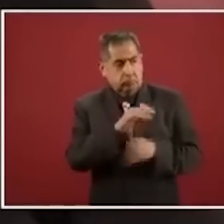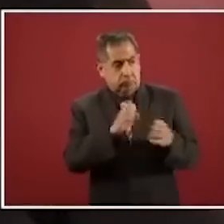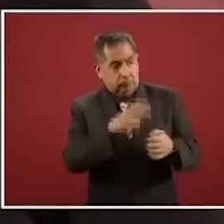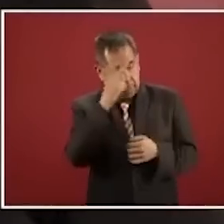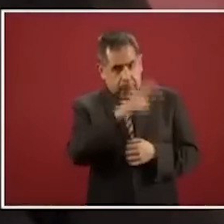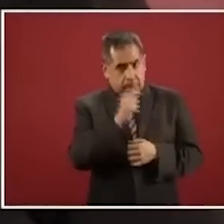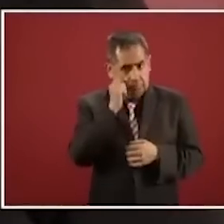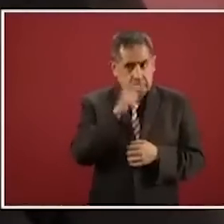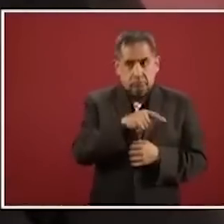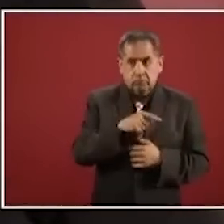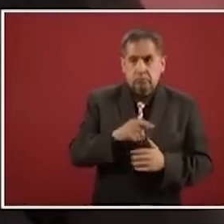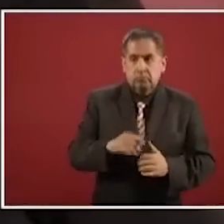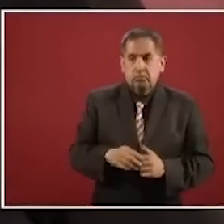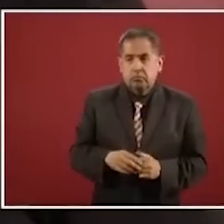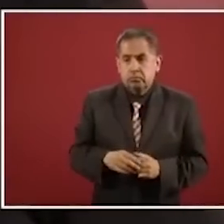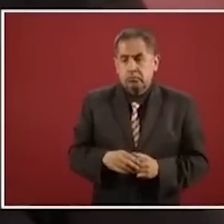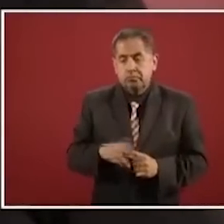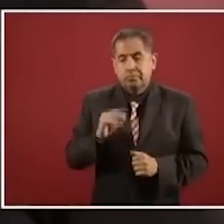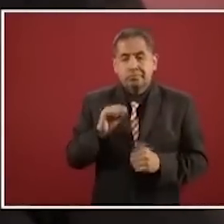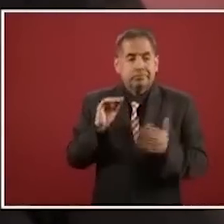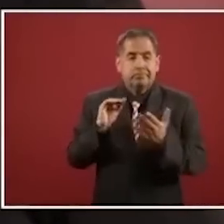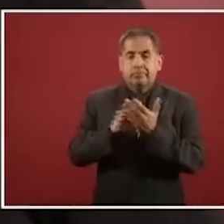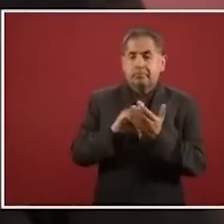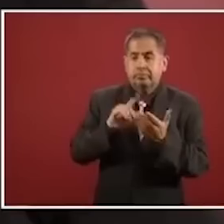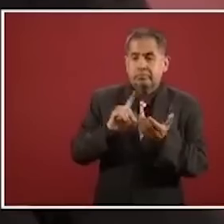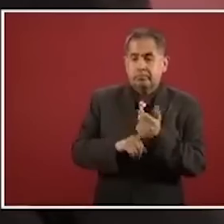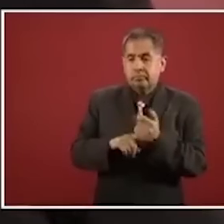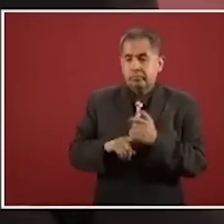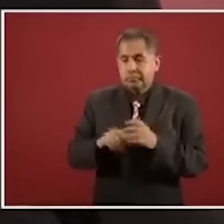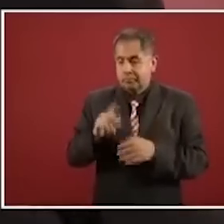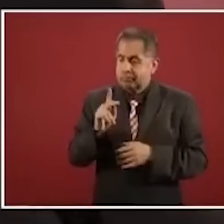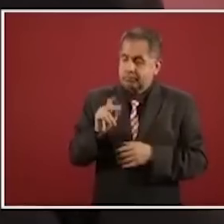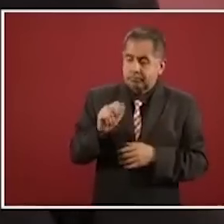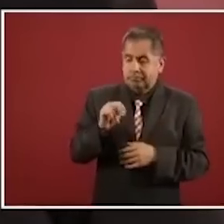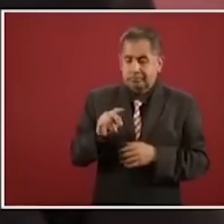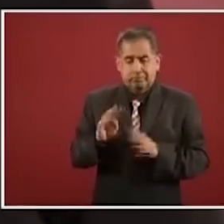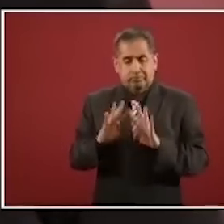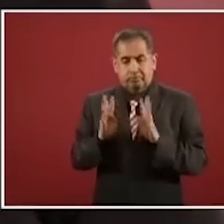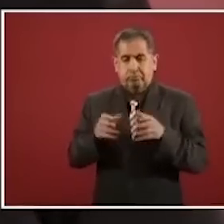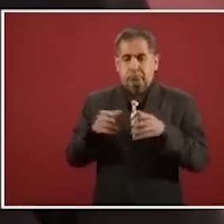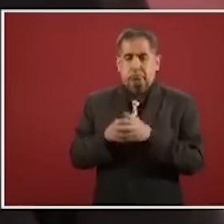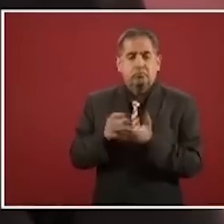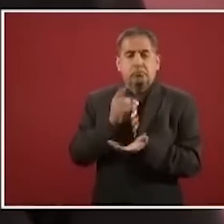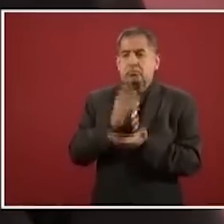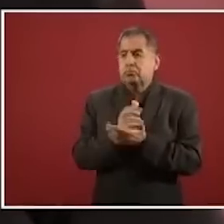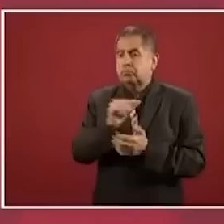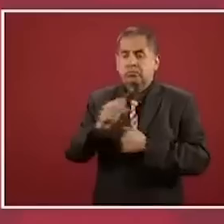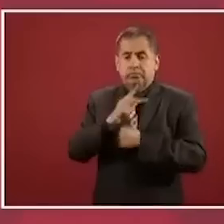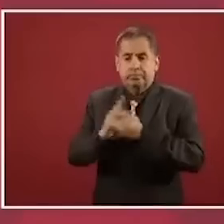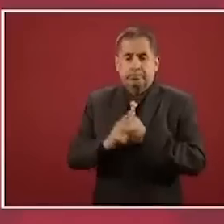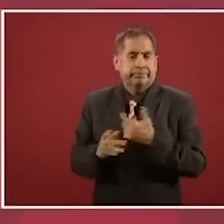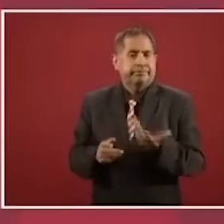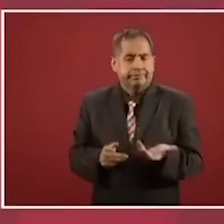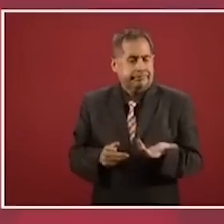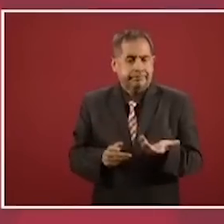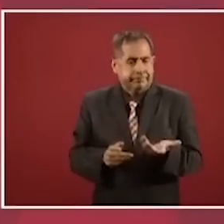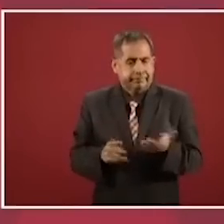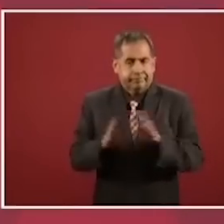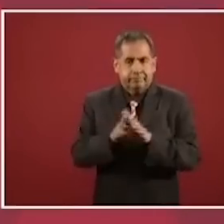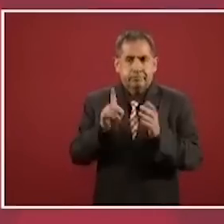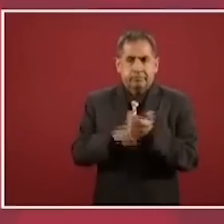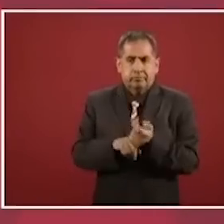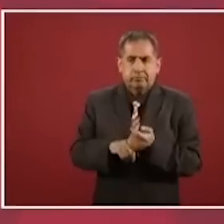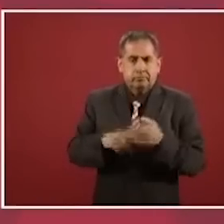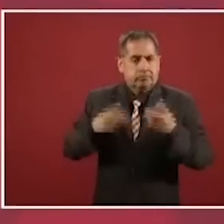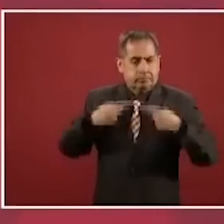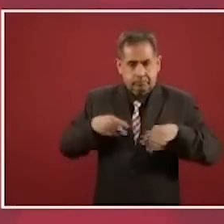ojo, porque la aplicación de los paneles no es solamente por nacionalidad, porque si así fuere, no se aplica, nosotros no tenemos